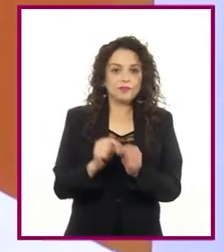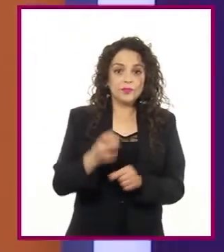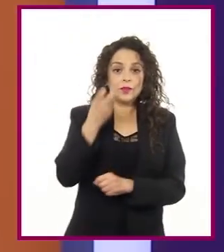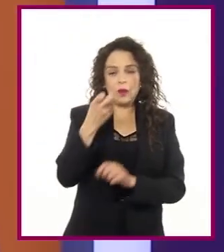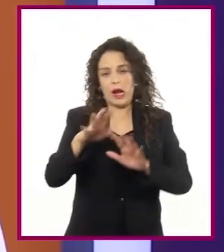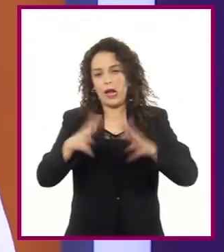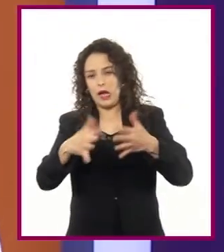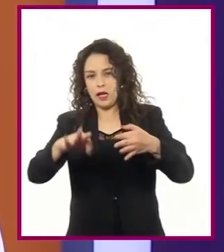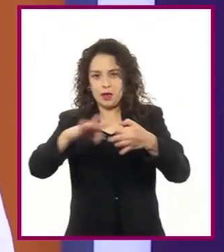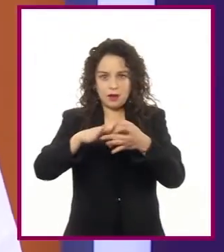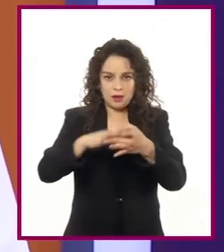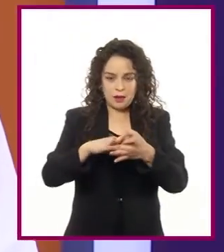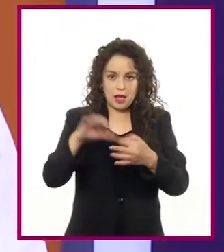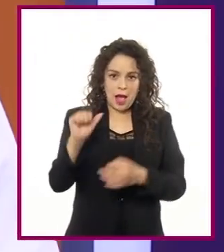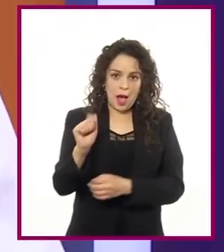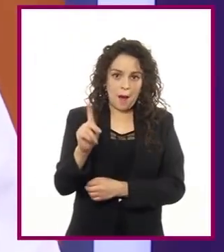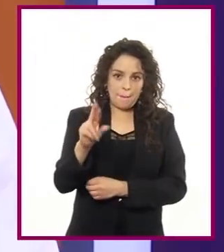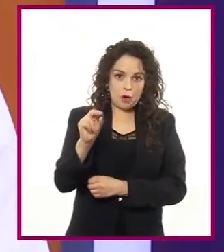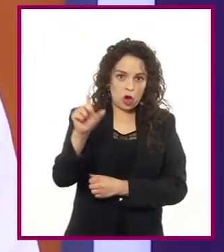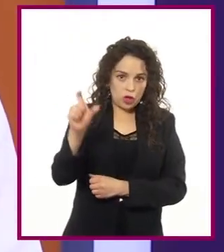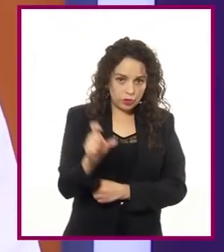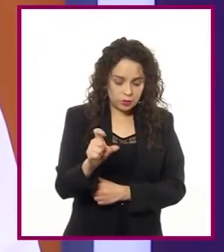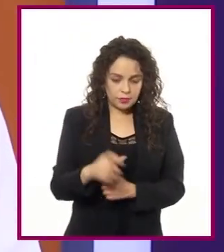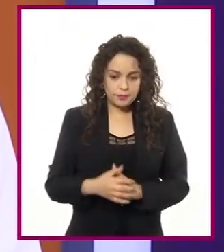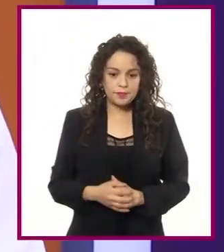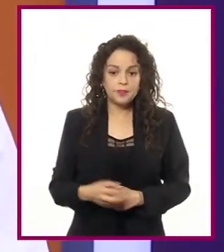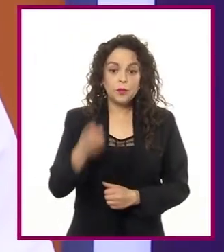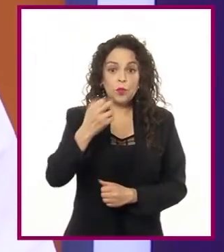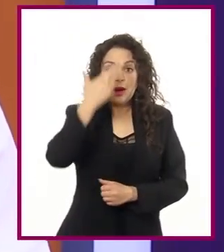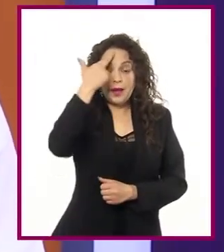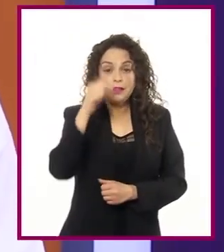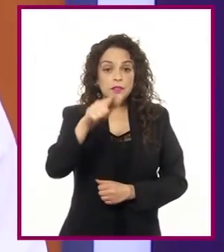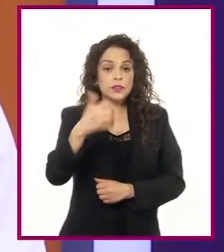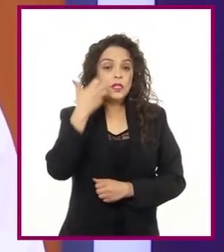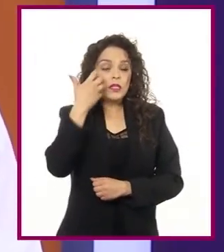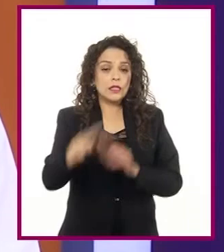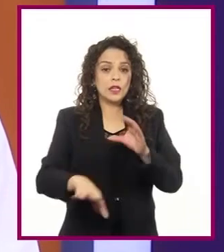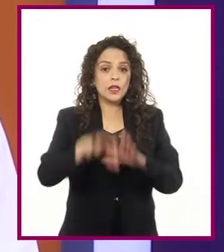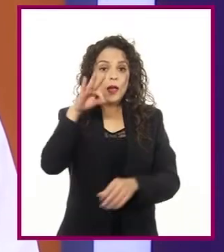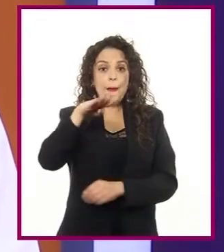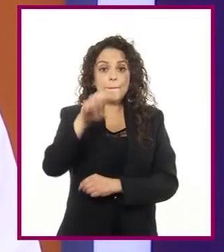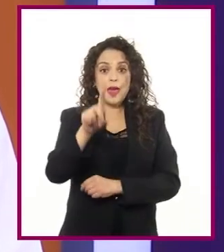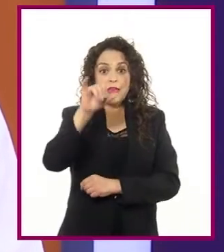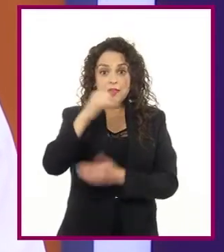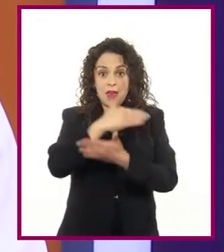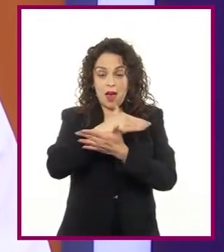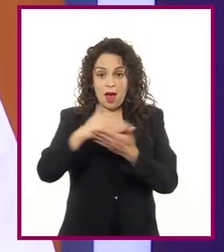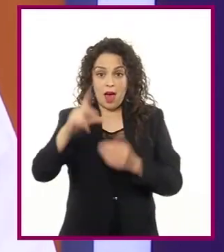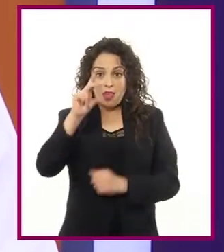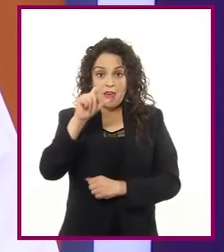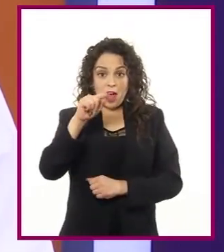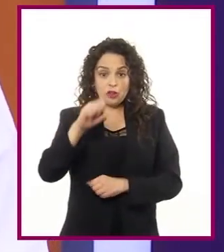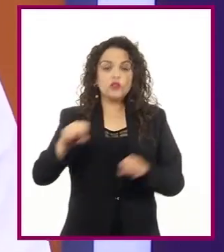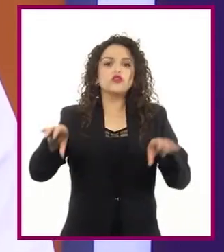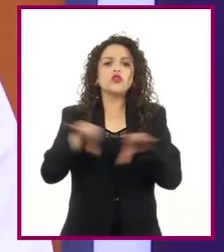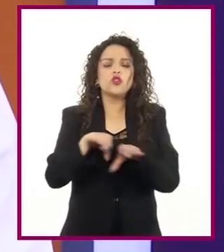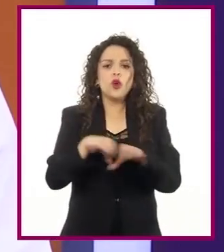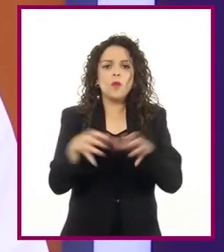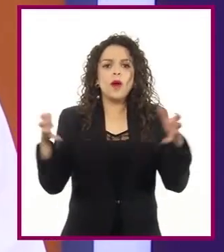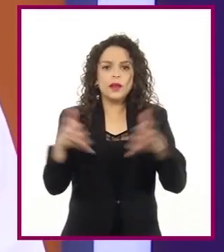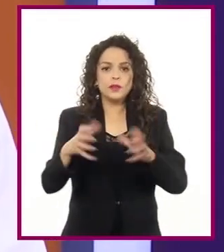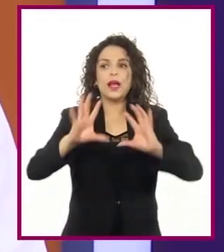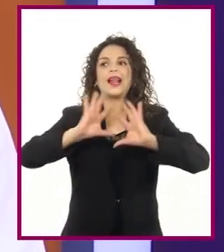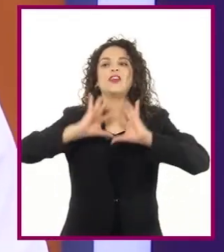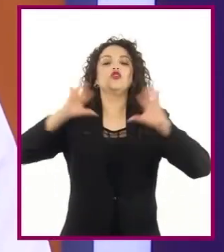aproximado. Por lo tanto, si quieren obtener la media de un conjunto de datos, se debe hacer el cálculo